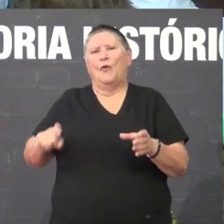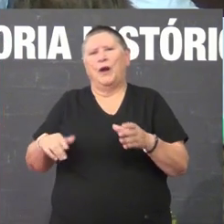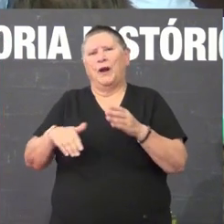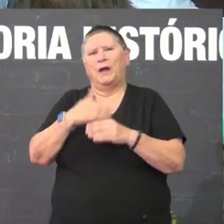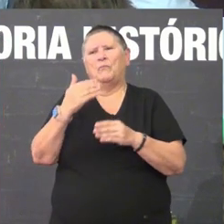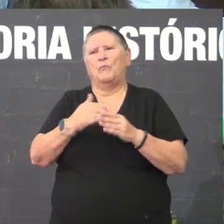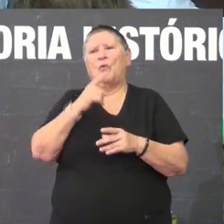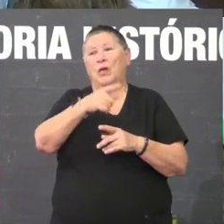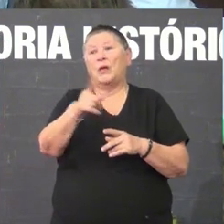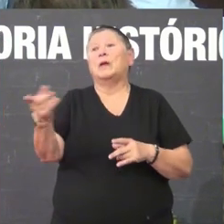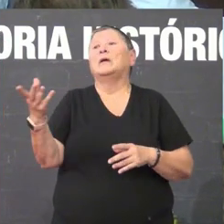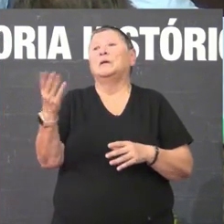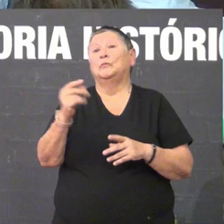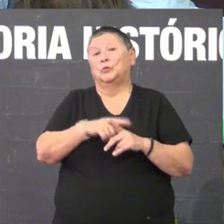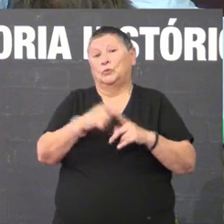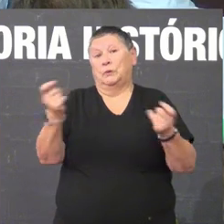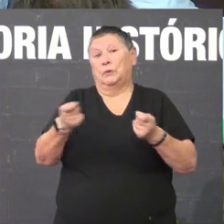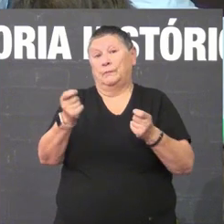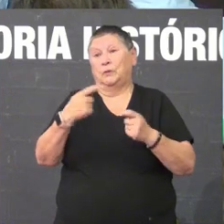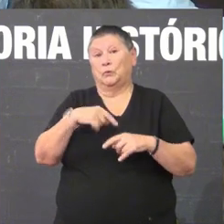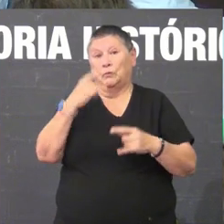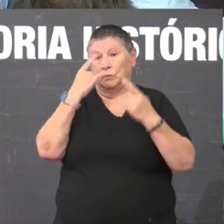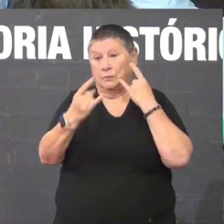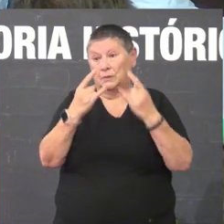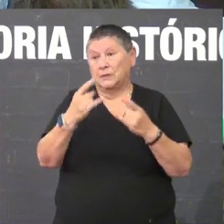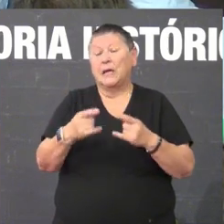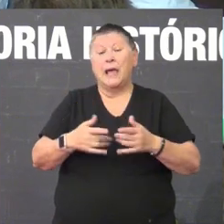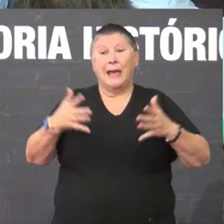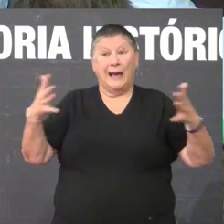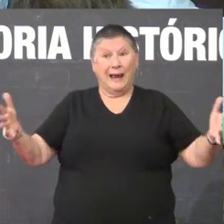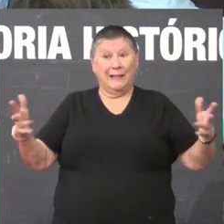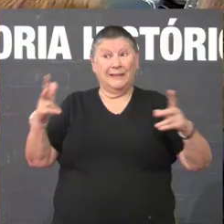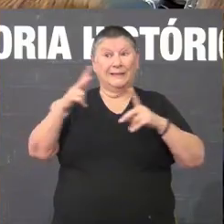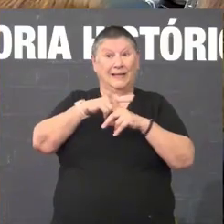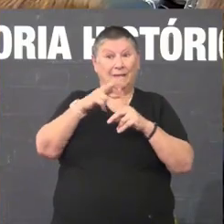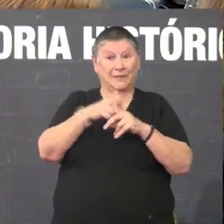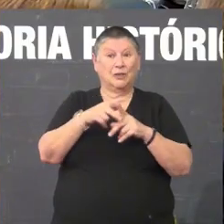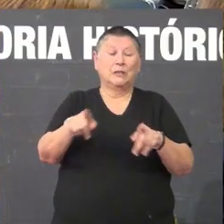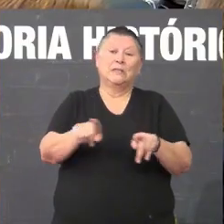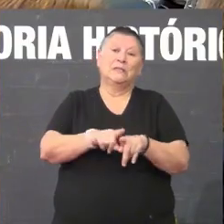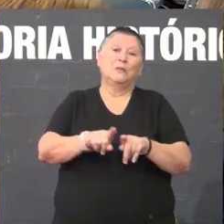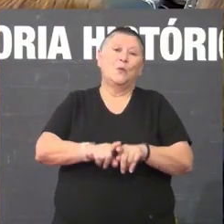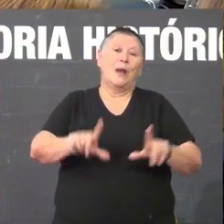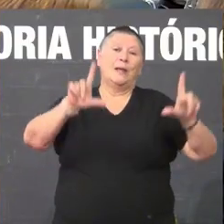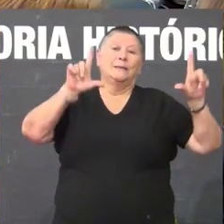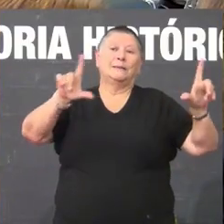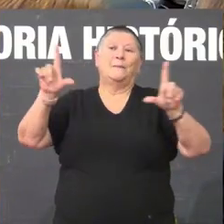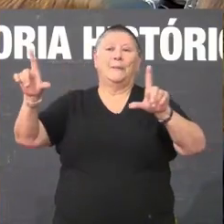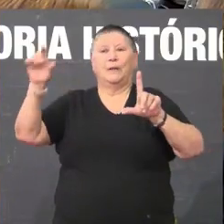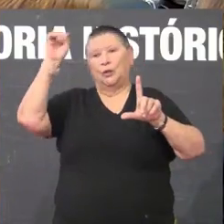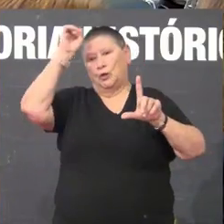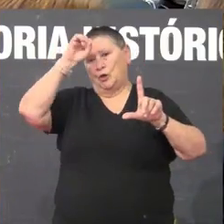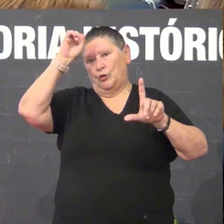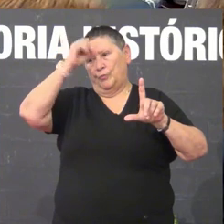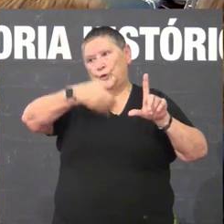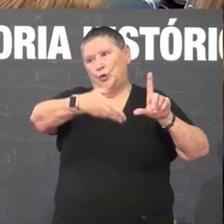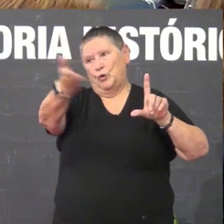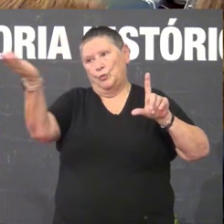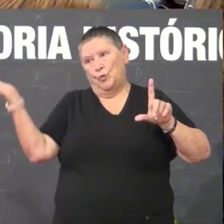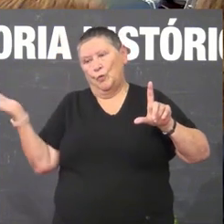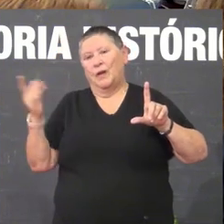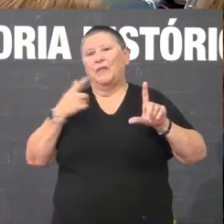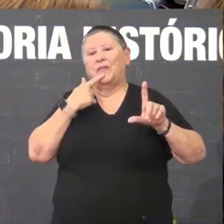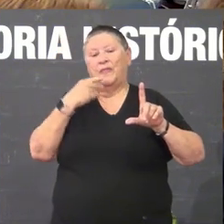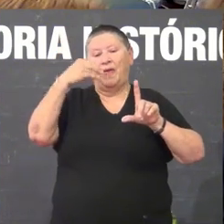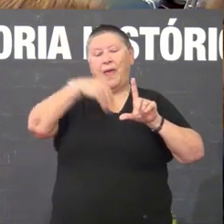opinión pública los medios de comunicación las grandes televisiones son los escaparates de la opinión pública son lo que determina lo que queda dentro